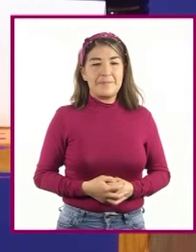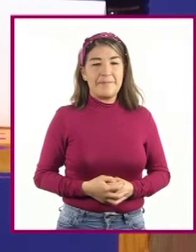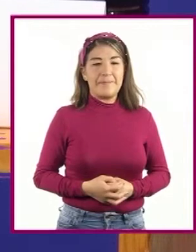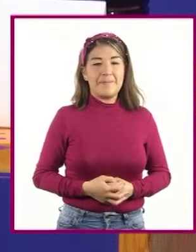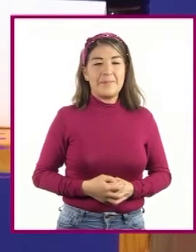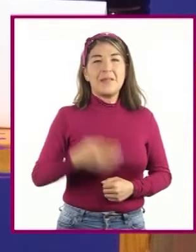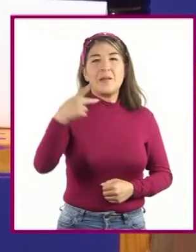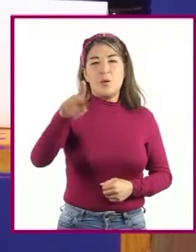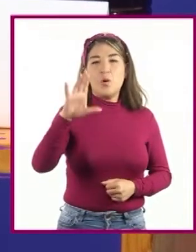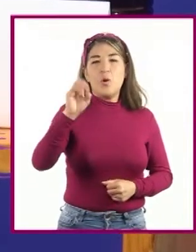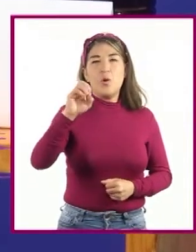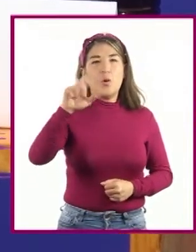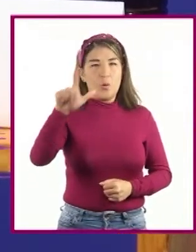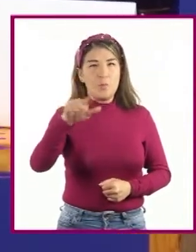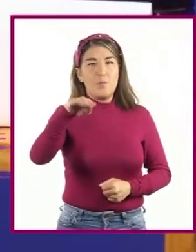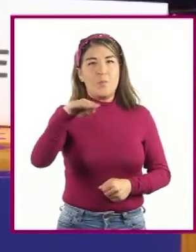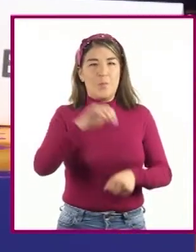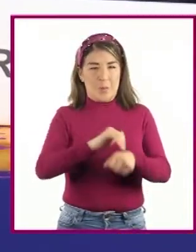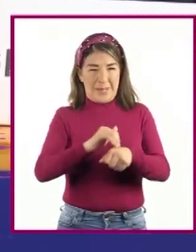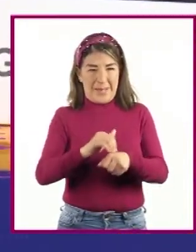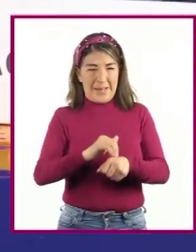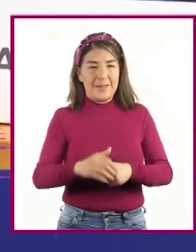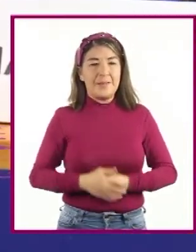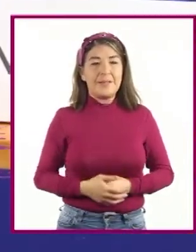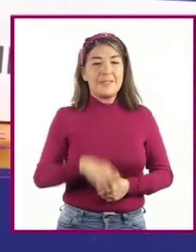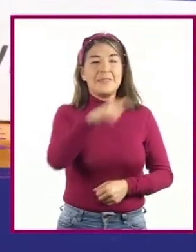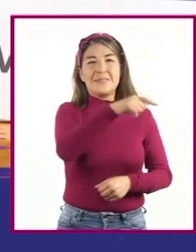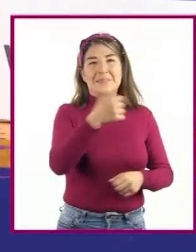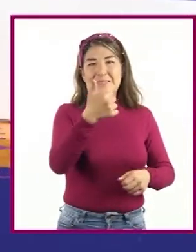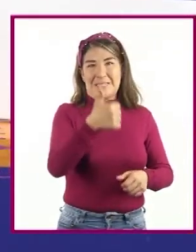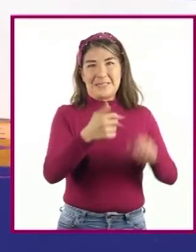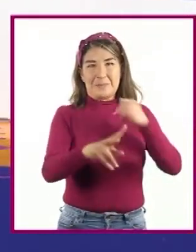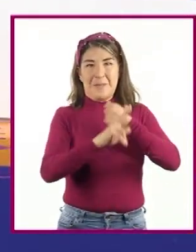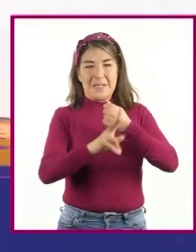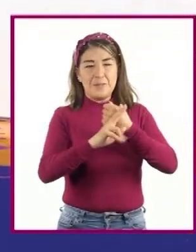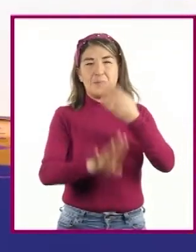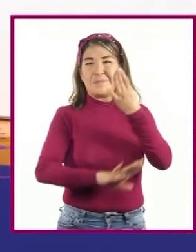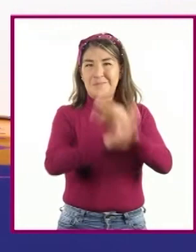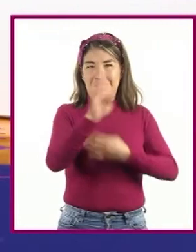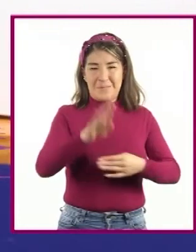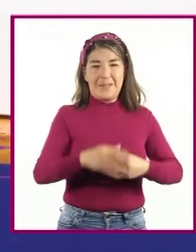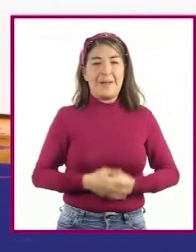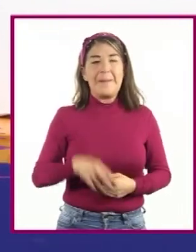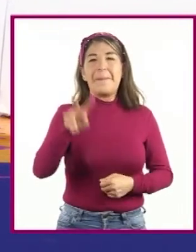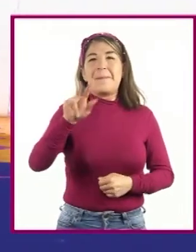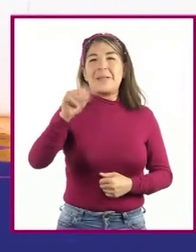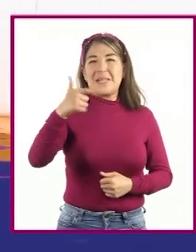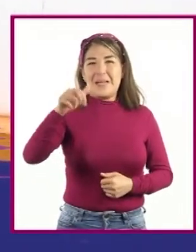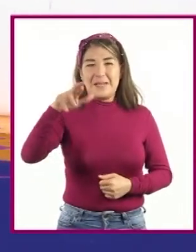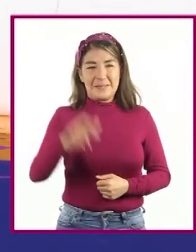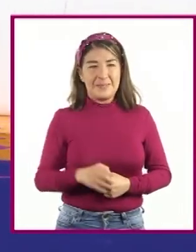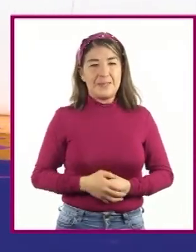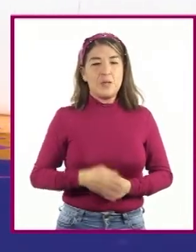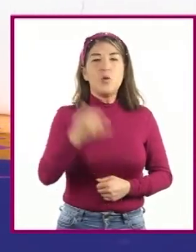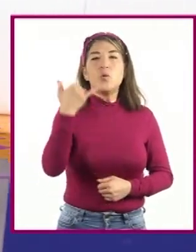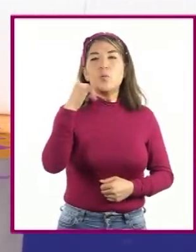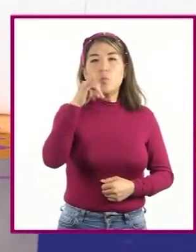morada, 6 vasos transparentes, vinagre, jugo de